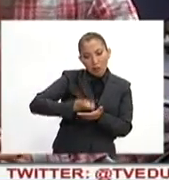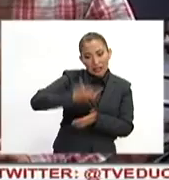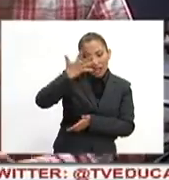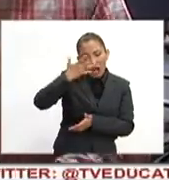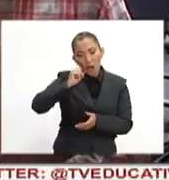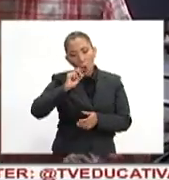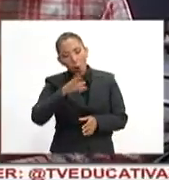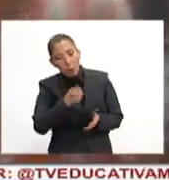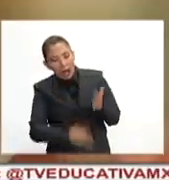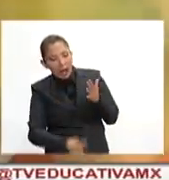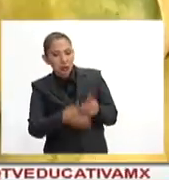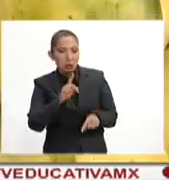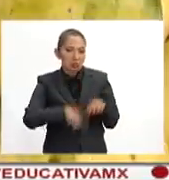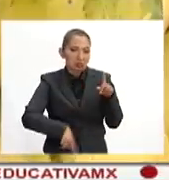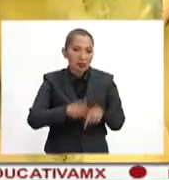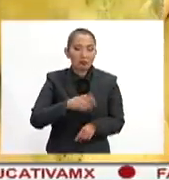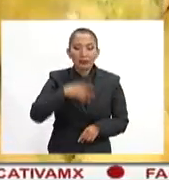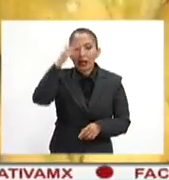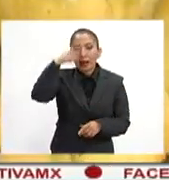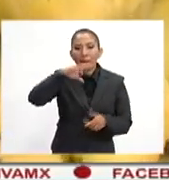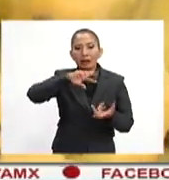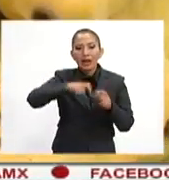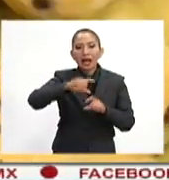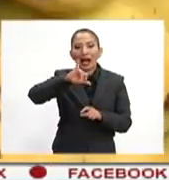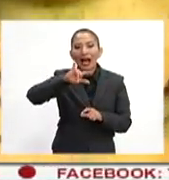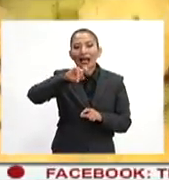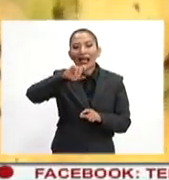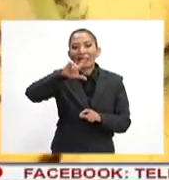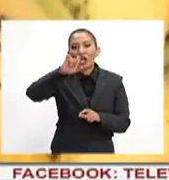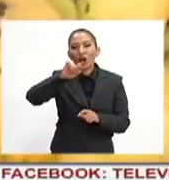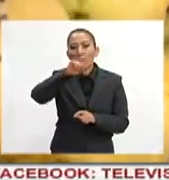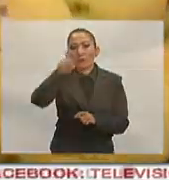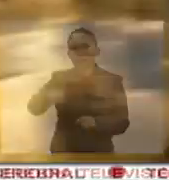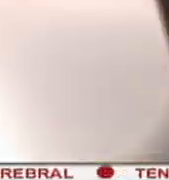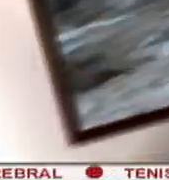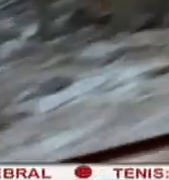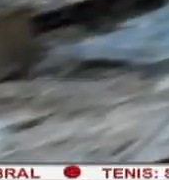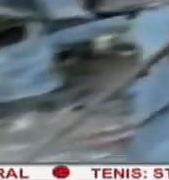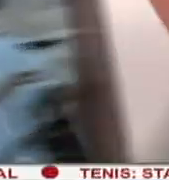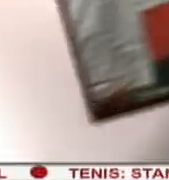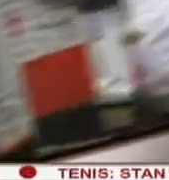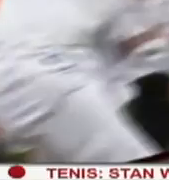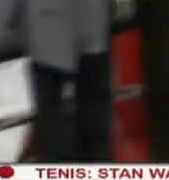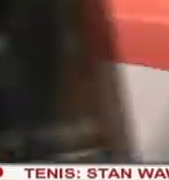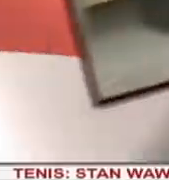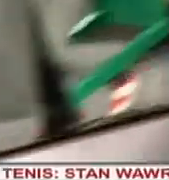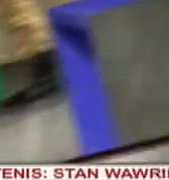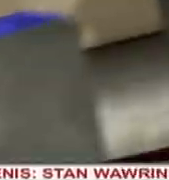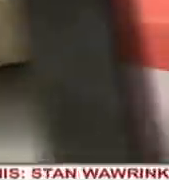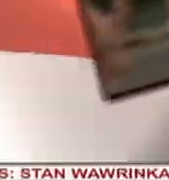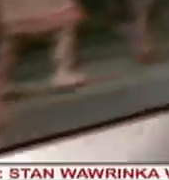los voy a dejar más barato. Para México al Día, Jacqueline López Zárate.